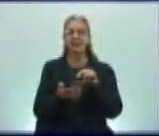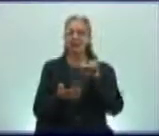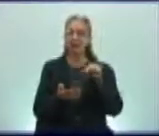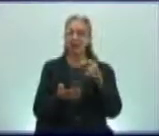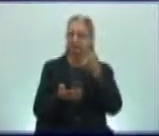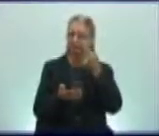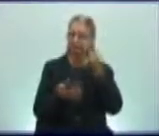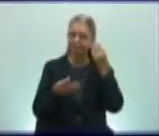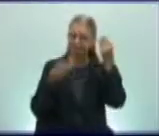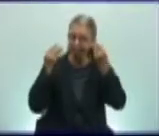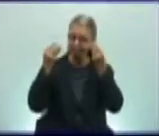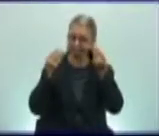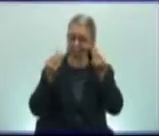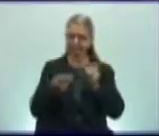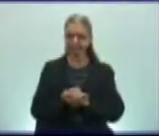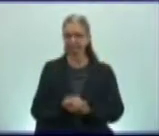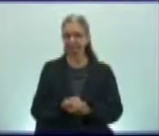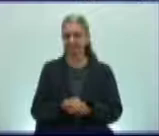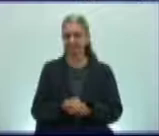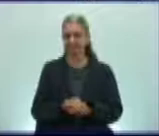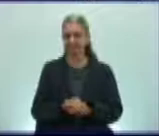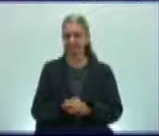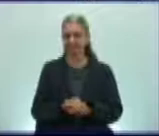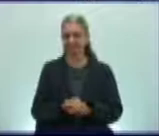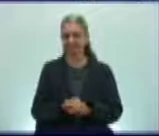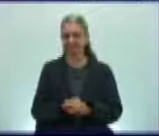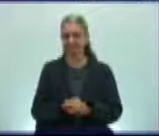análisis. Veamos.